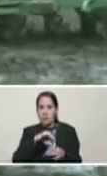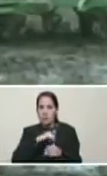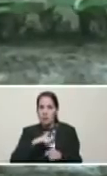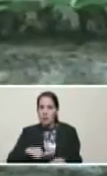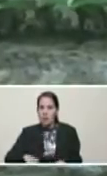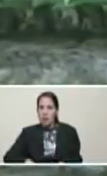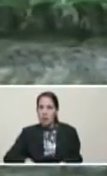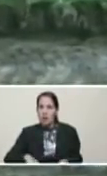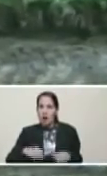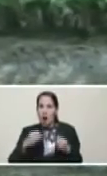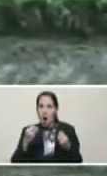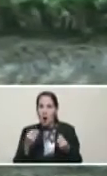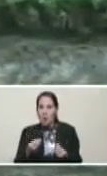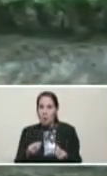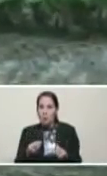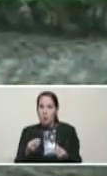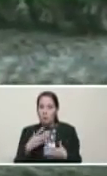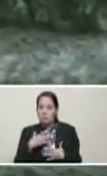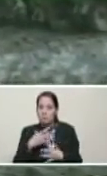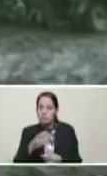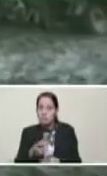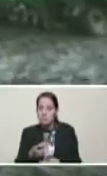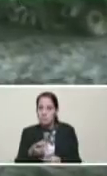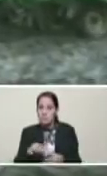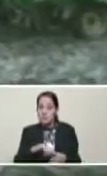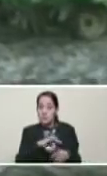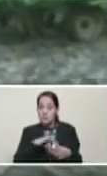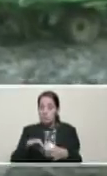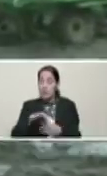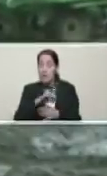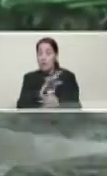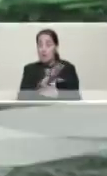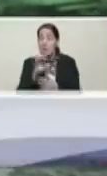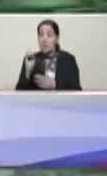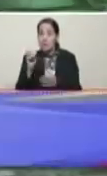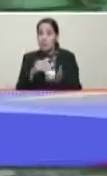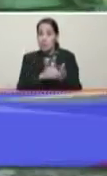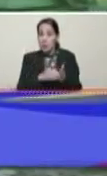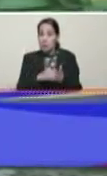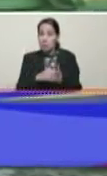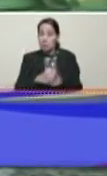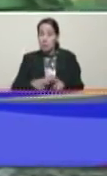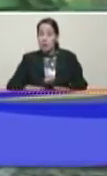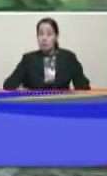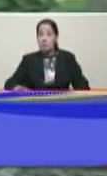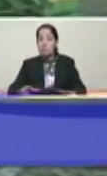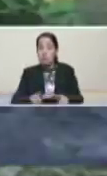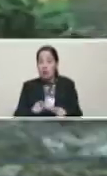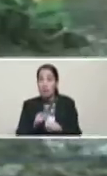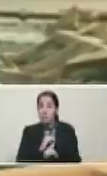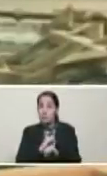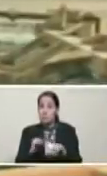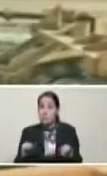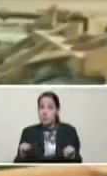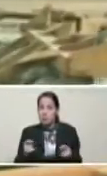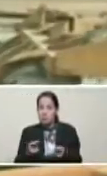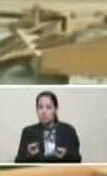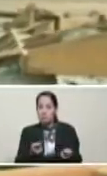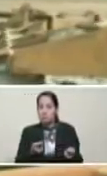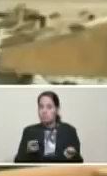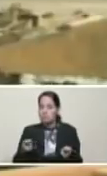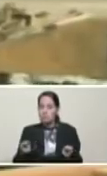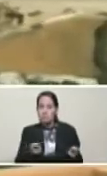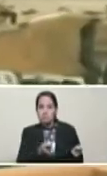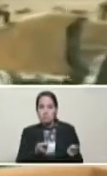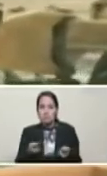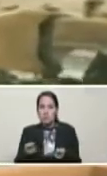cual tiene una intención de siembra de más de 500 mil hectáreas y estamos acopiando todos